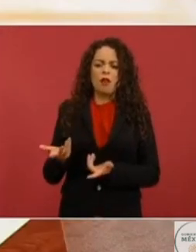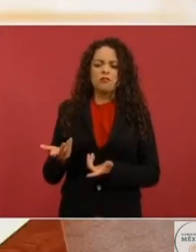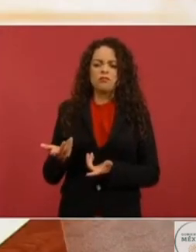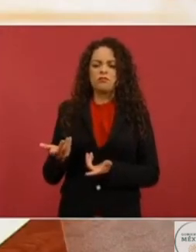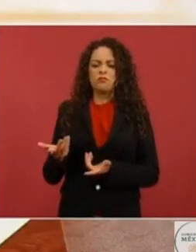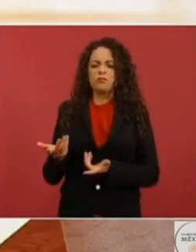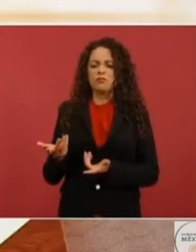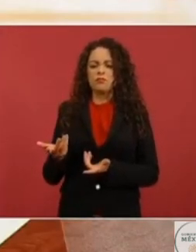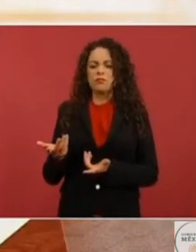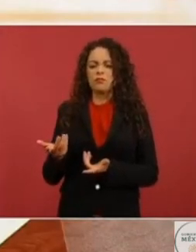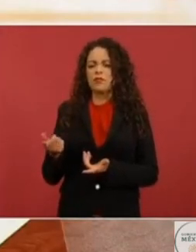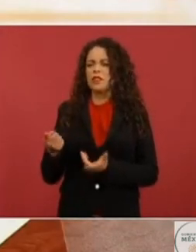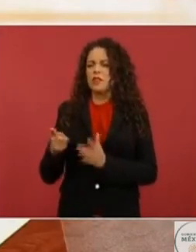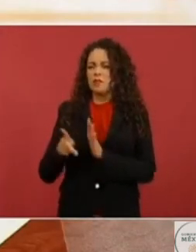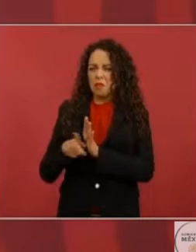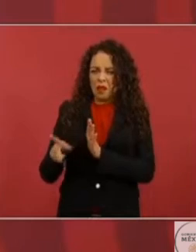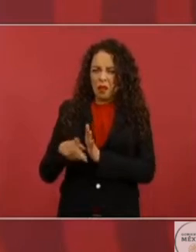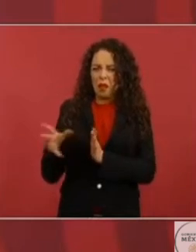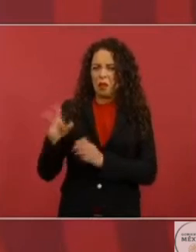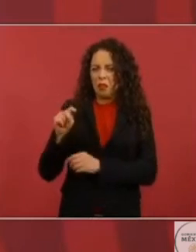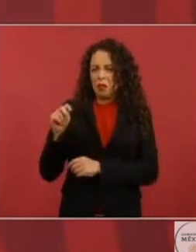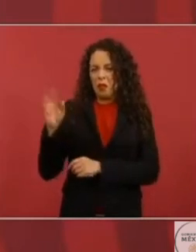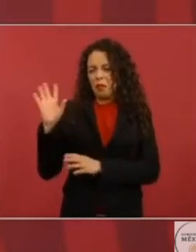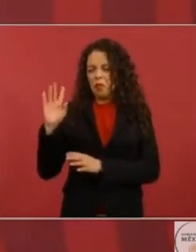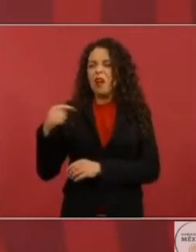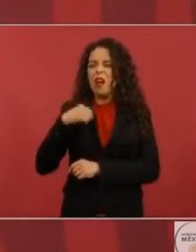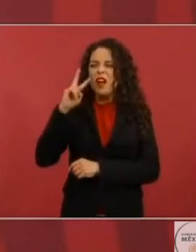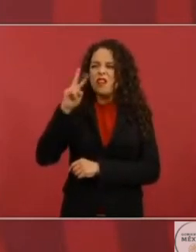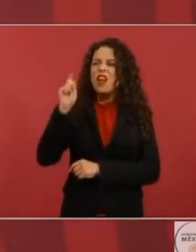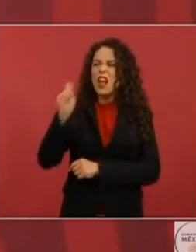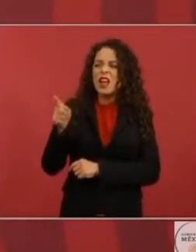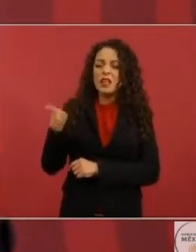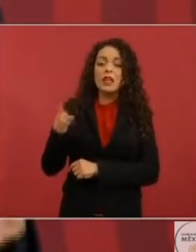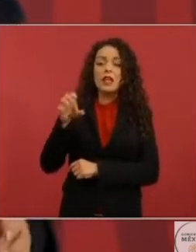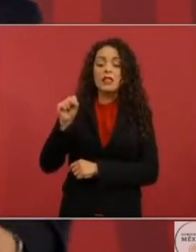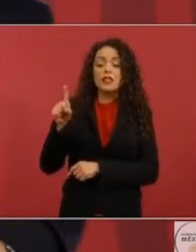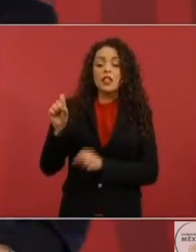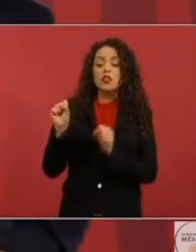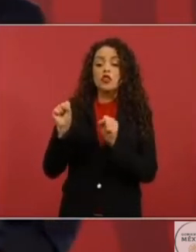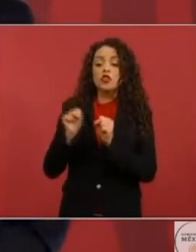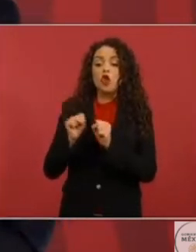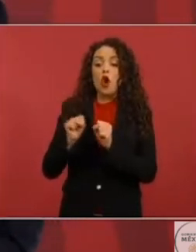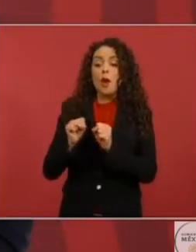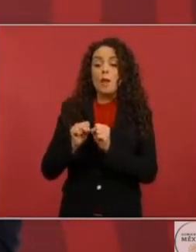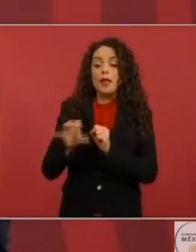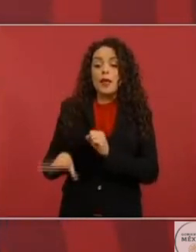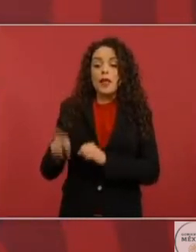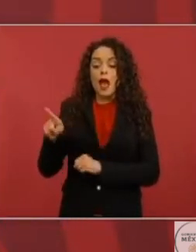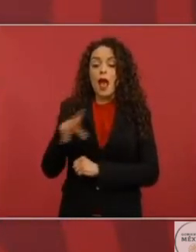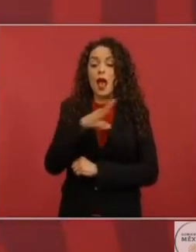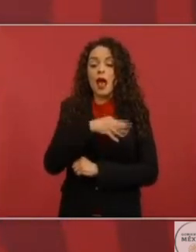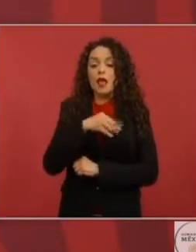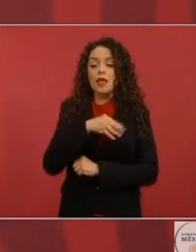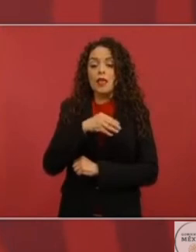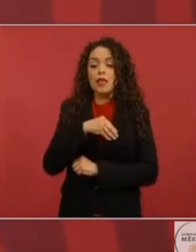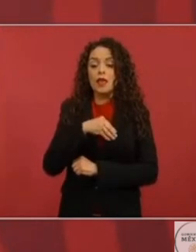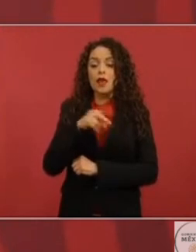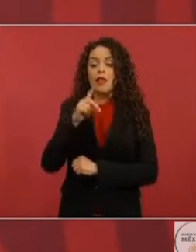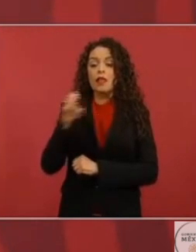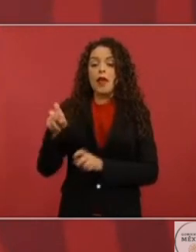efecto una sobrina, porque es hija de una prima